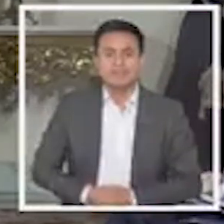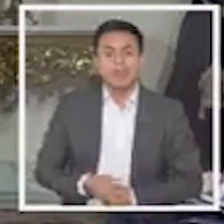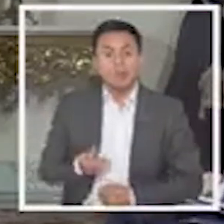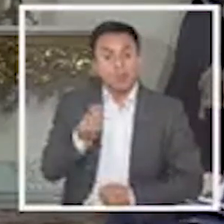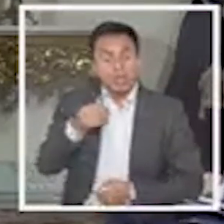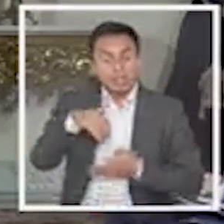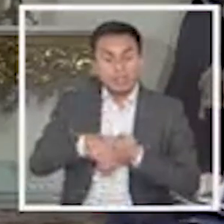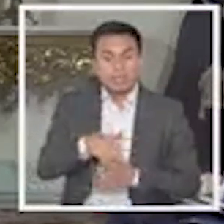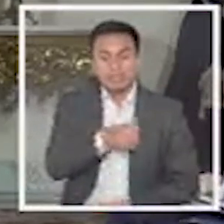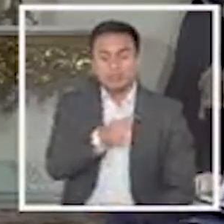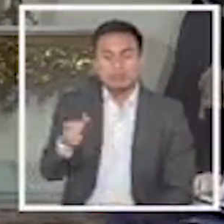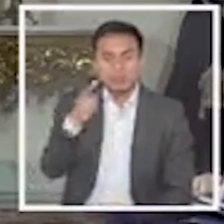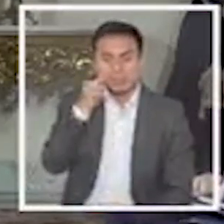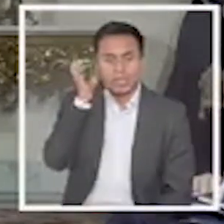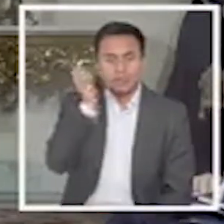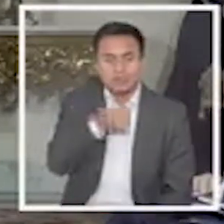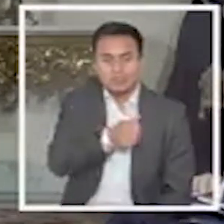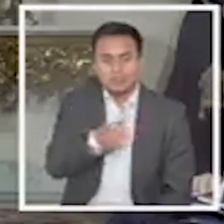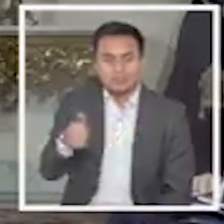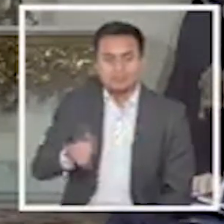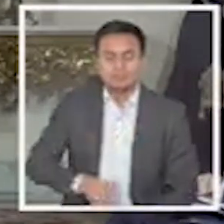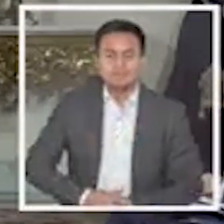Buenas tardes a todos y todas.